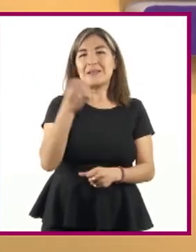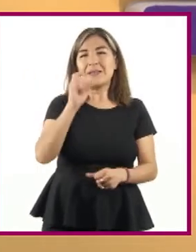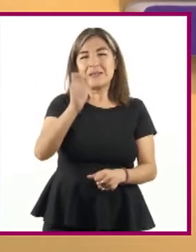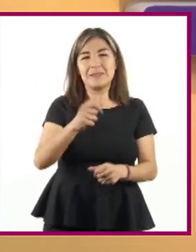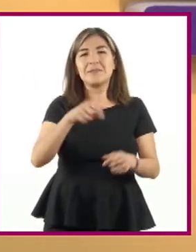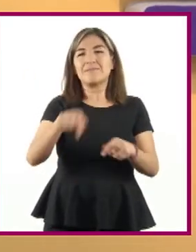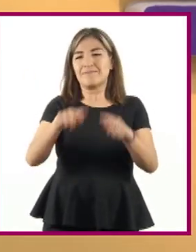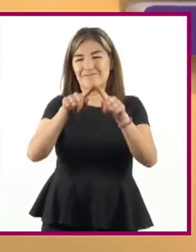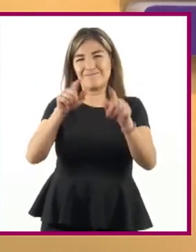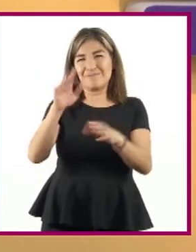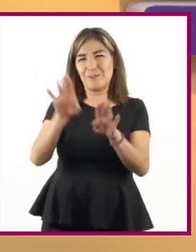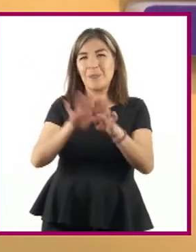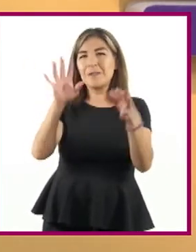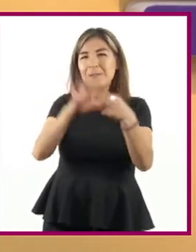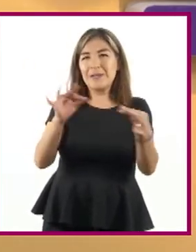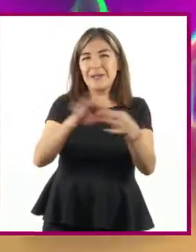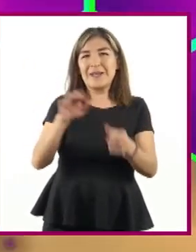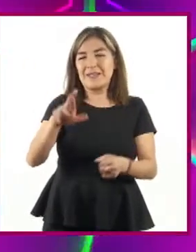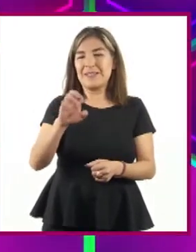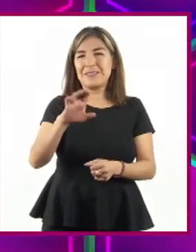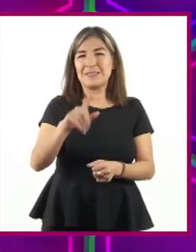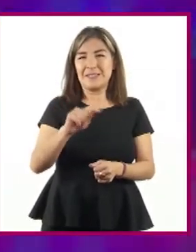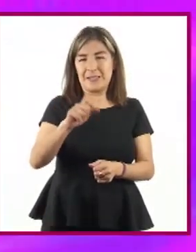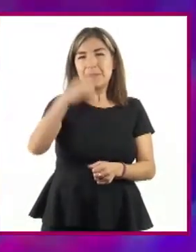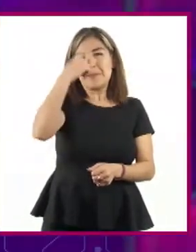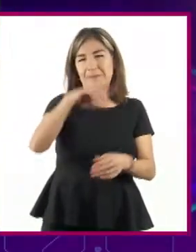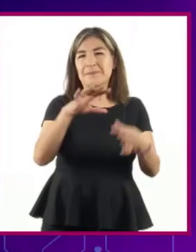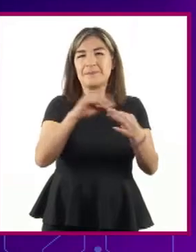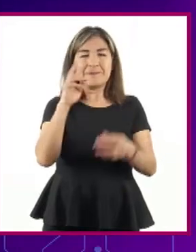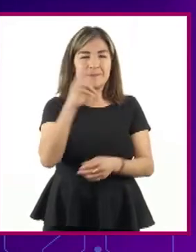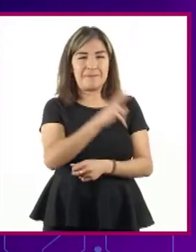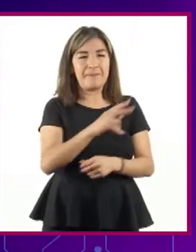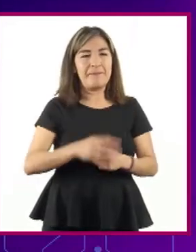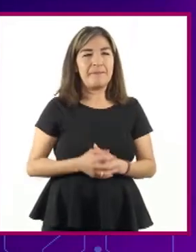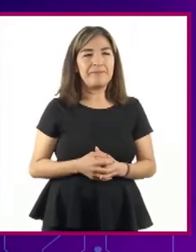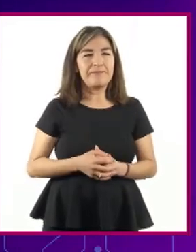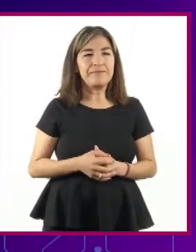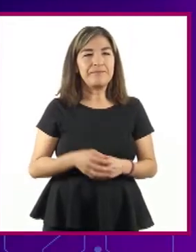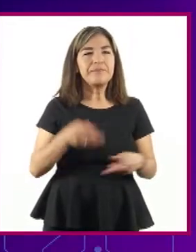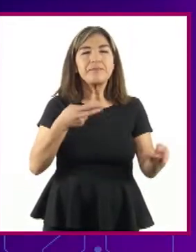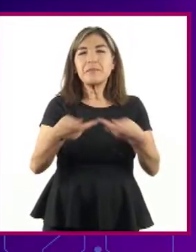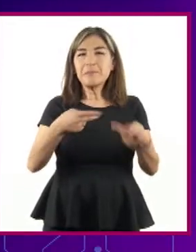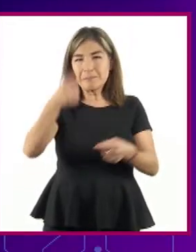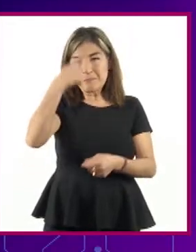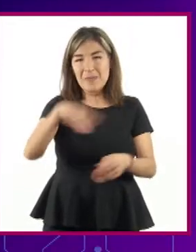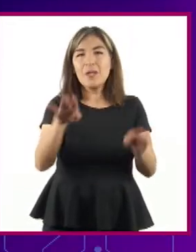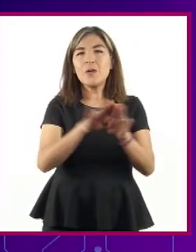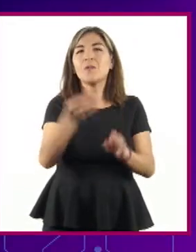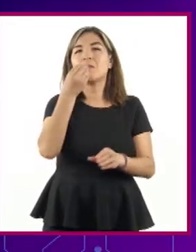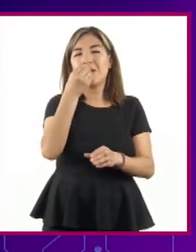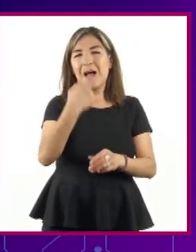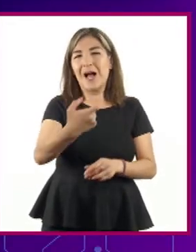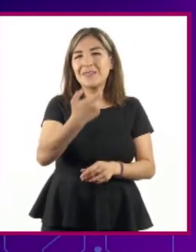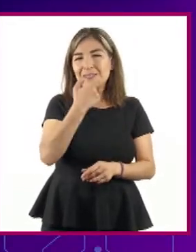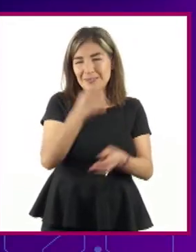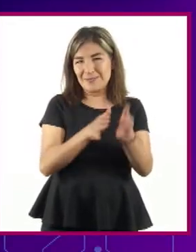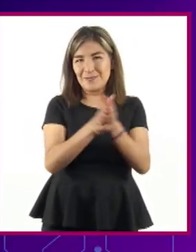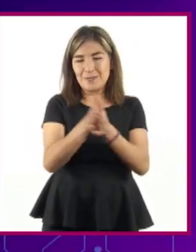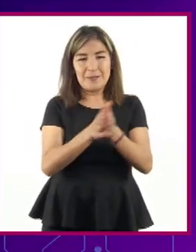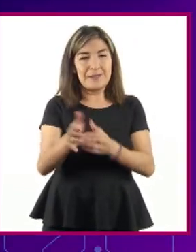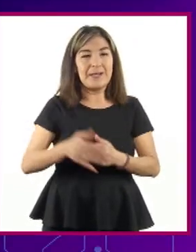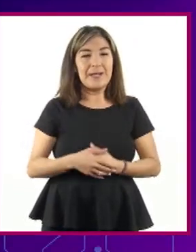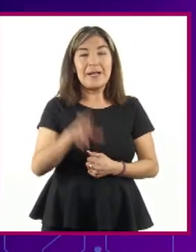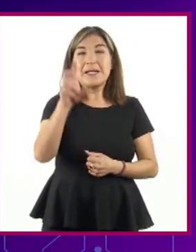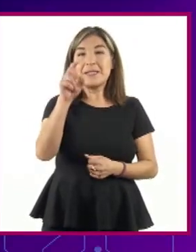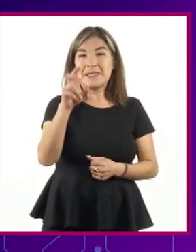la receta, cuyos ingredientes son los siguientes. Receta para elaborar galletas de chocolate. Para 30